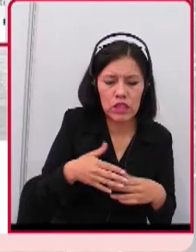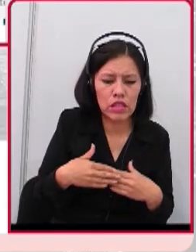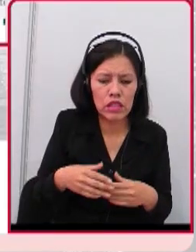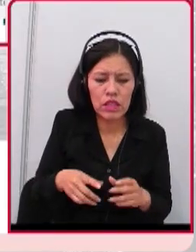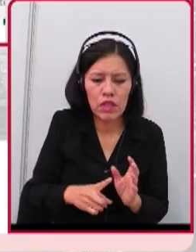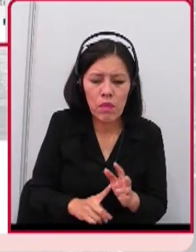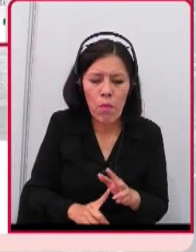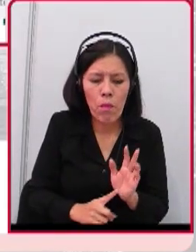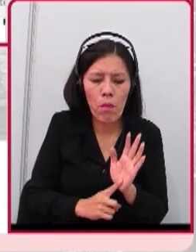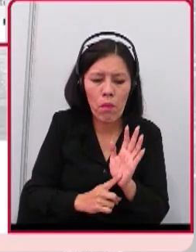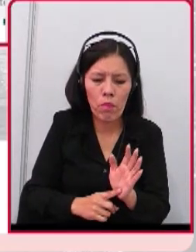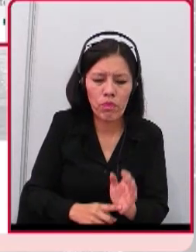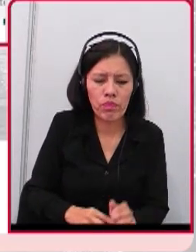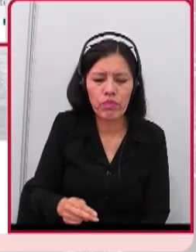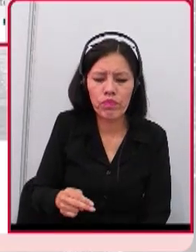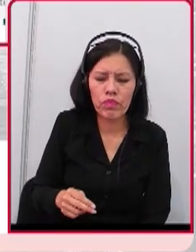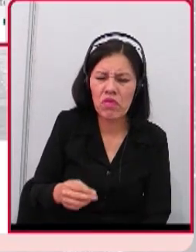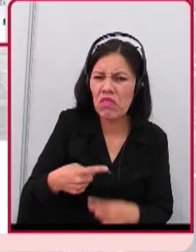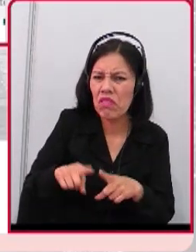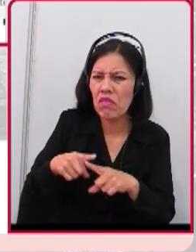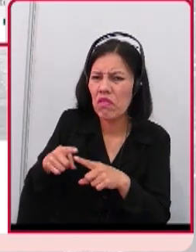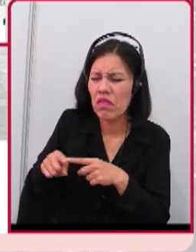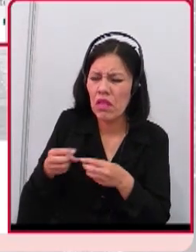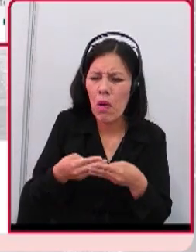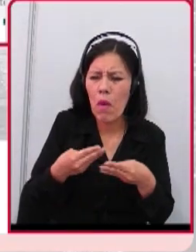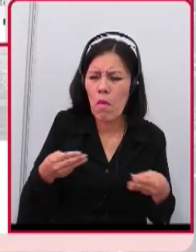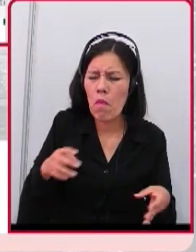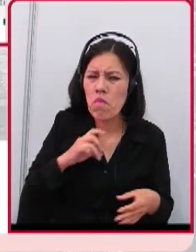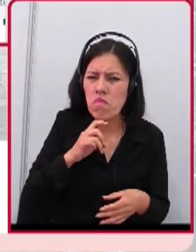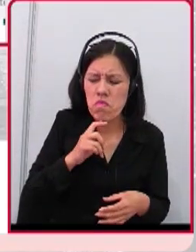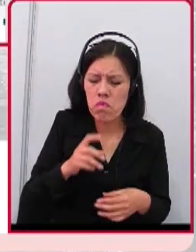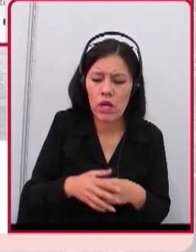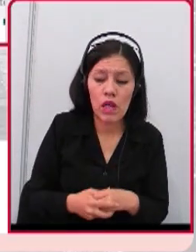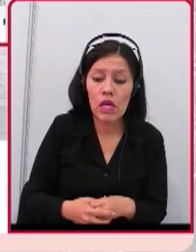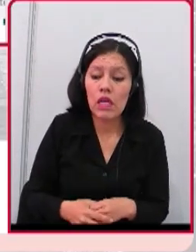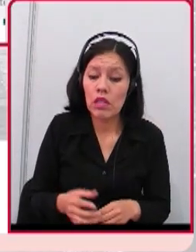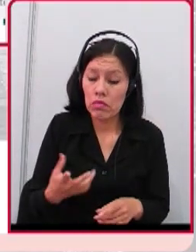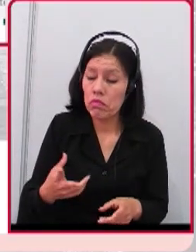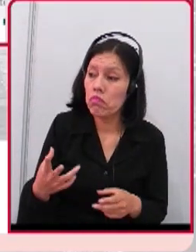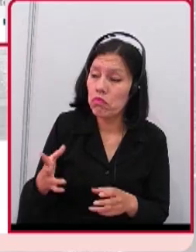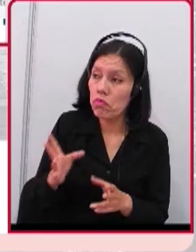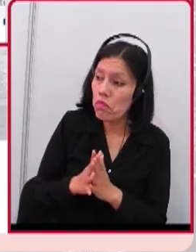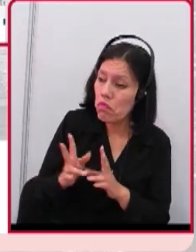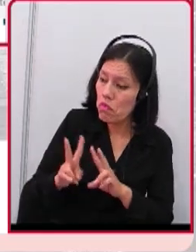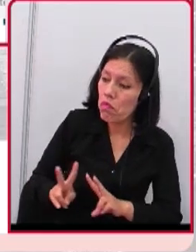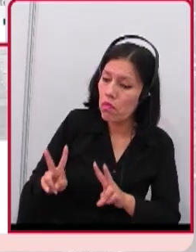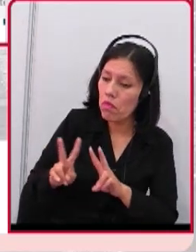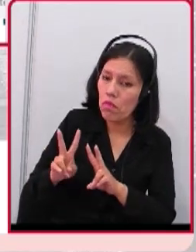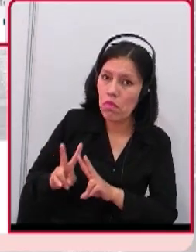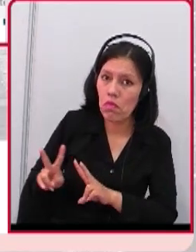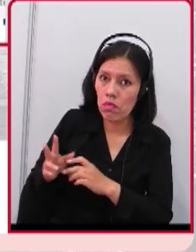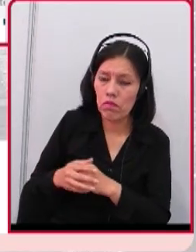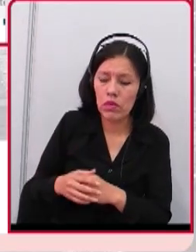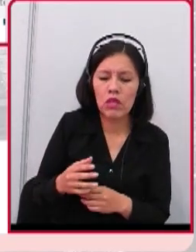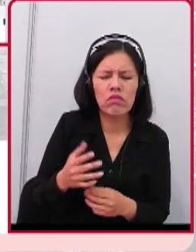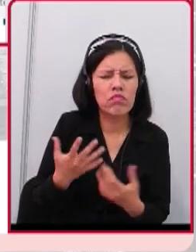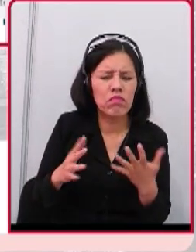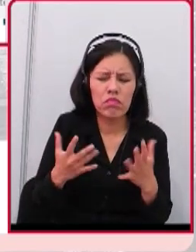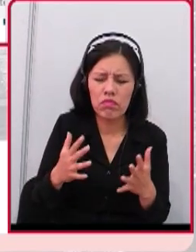jarosita, minerales, ¿no? Bueno, los valores que hemos tenido en este sector rondan en promedio 25